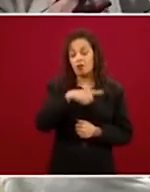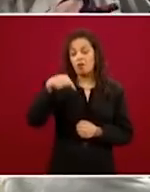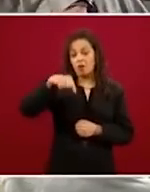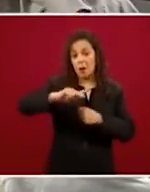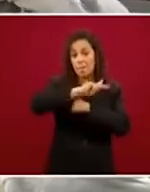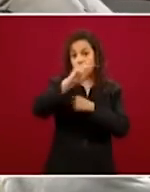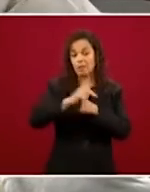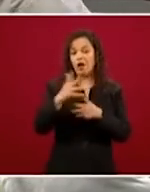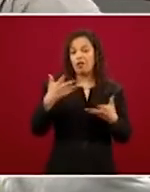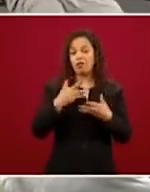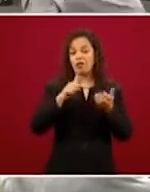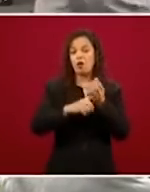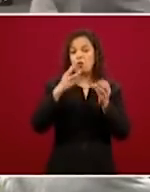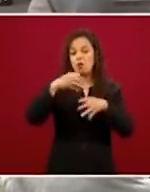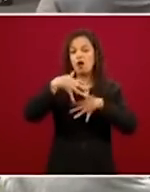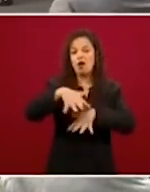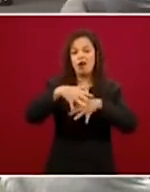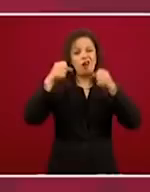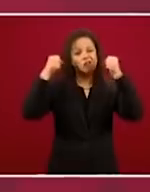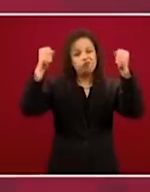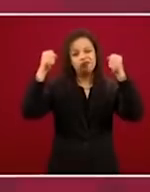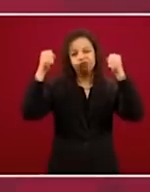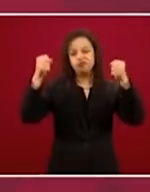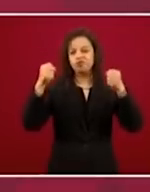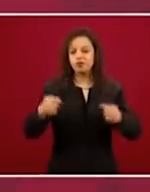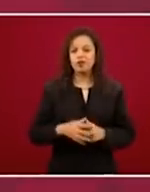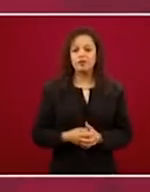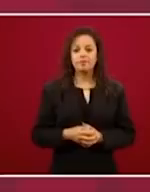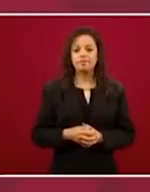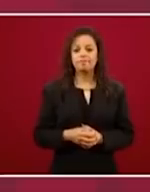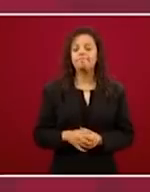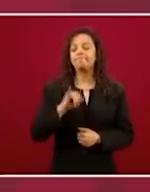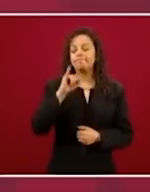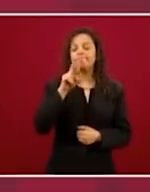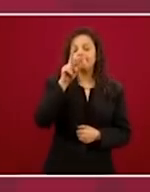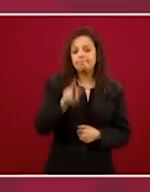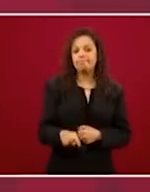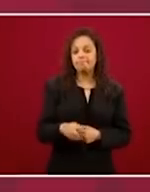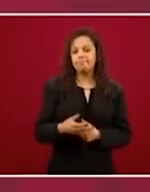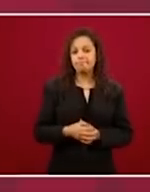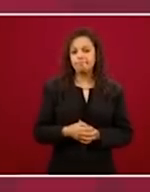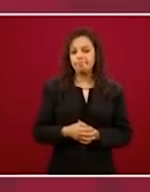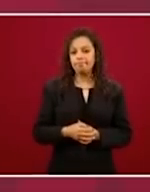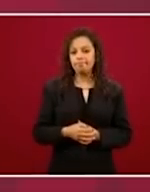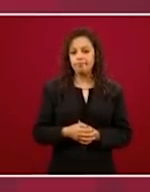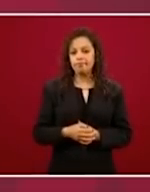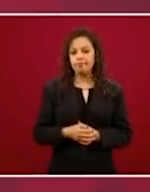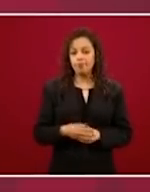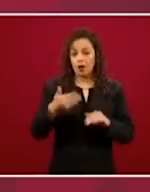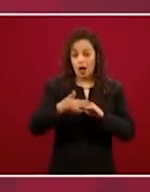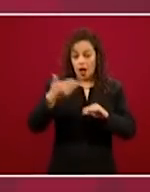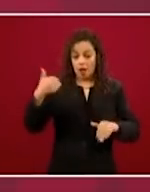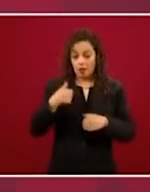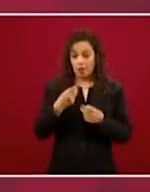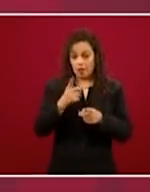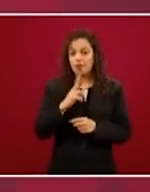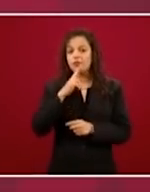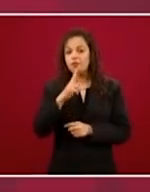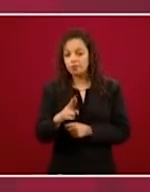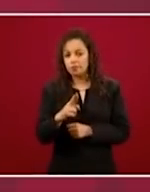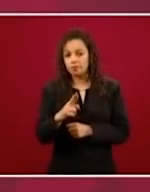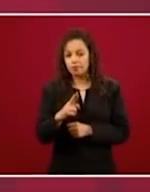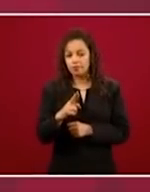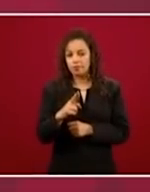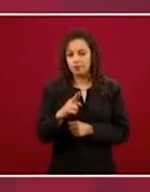mira antes de eso nada más puntualizar también por qué este